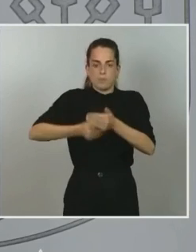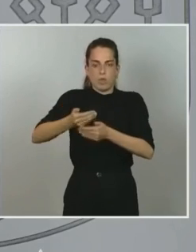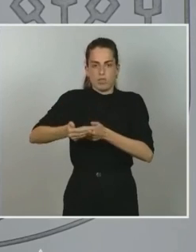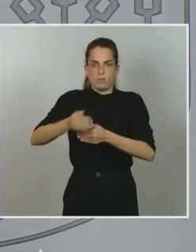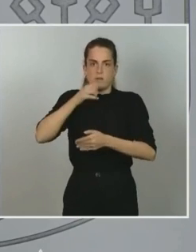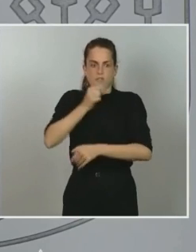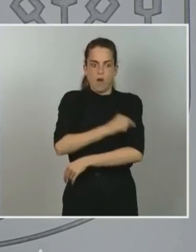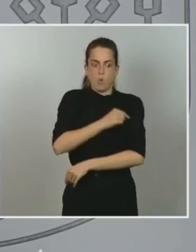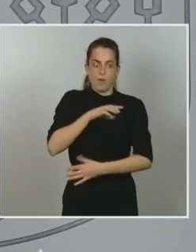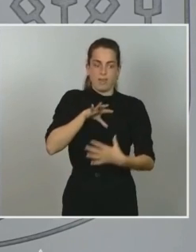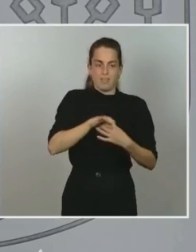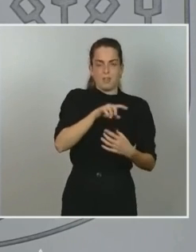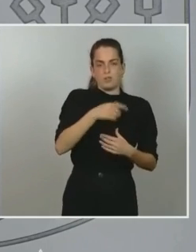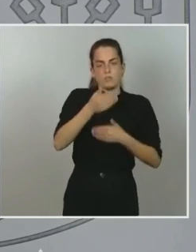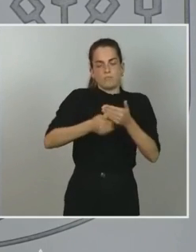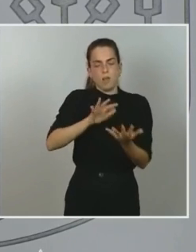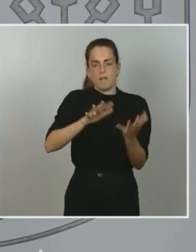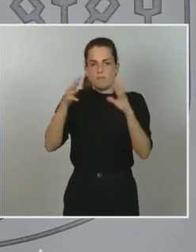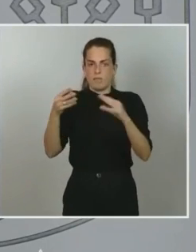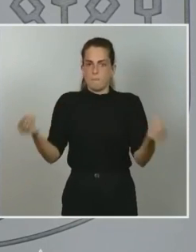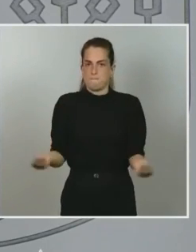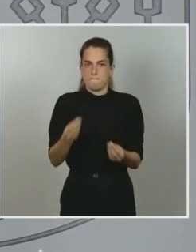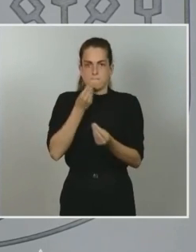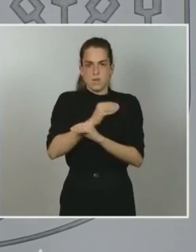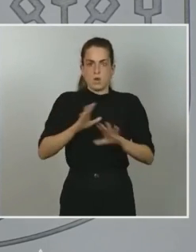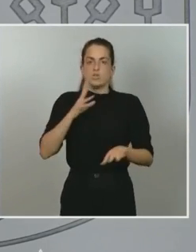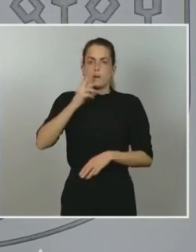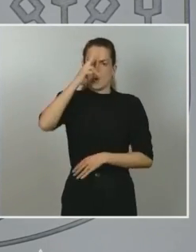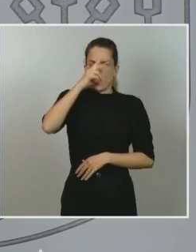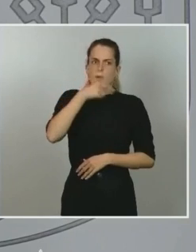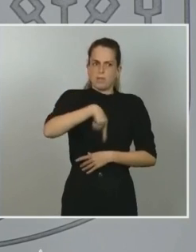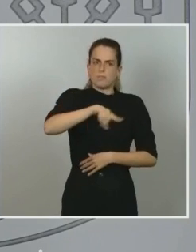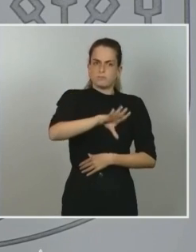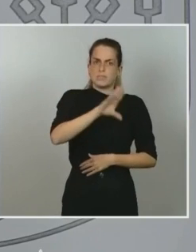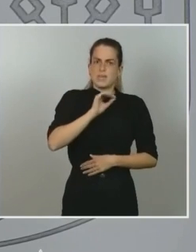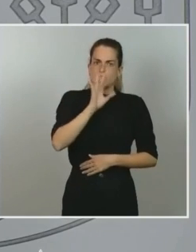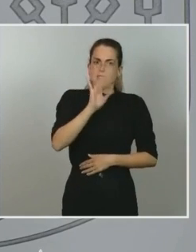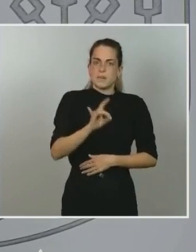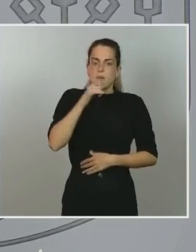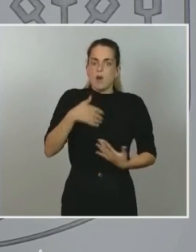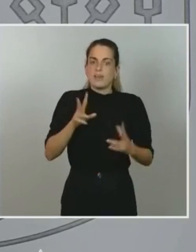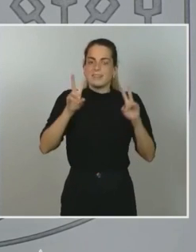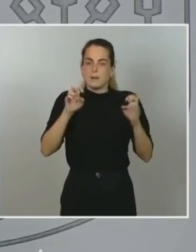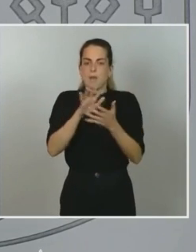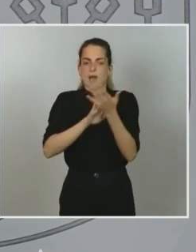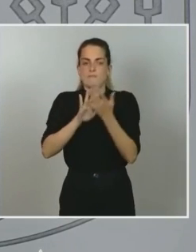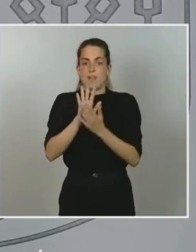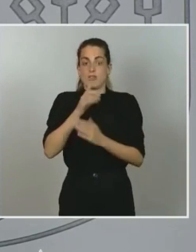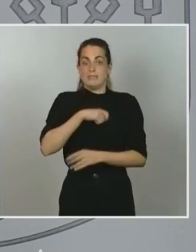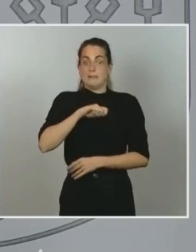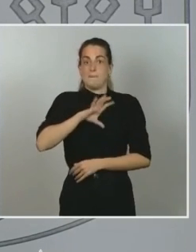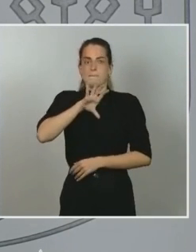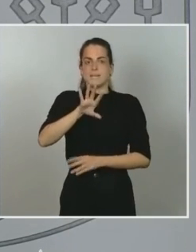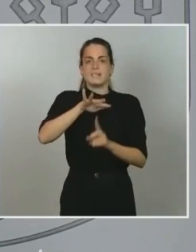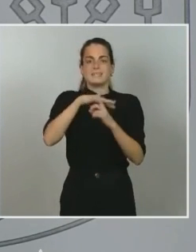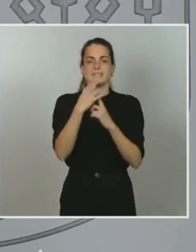Entiendo la preocupación, pero también quiero volver a insistir que estamos hablando en el caso de nuestro país, por ahora de tres casos, respecto